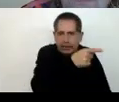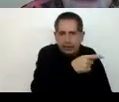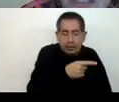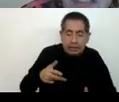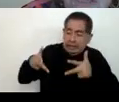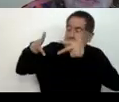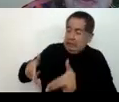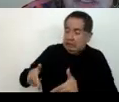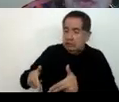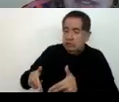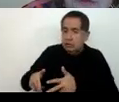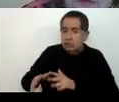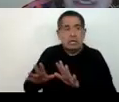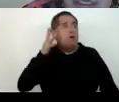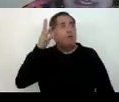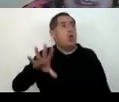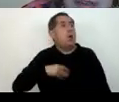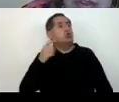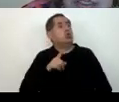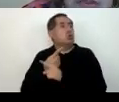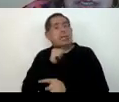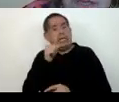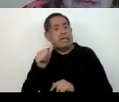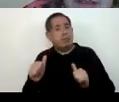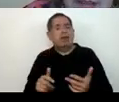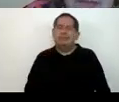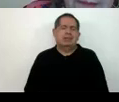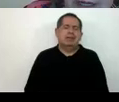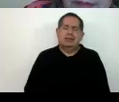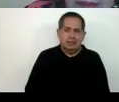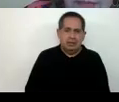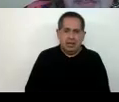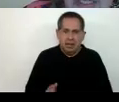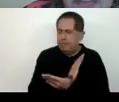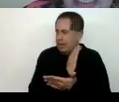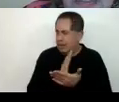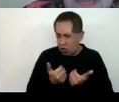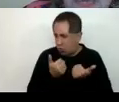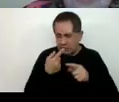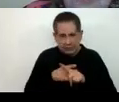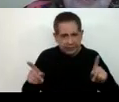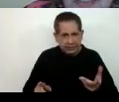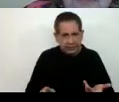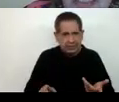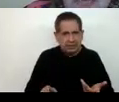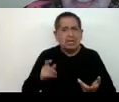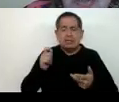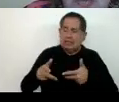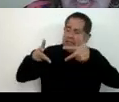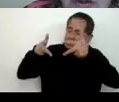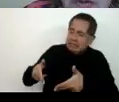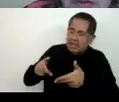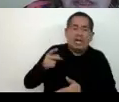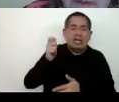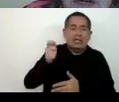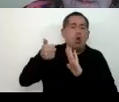no previene el abuso sexual infantil. Es totalmente aparte. O sea, la esterilización es un procedimiento